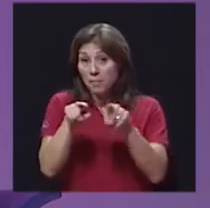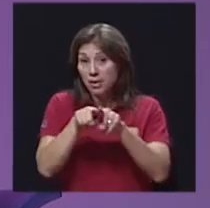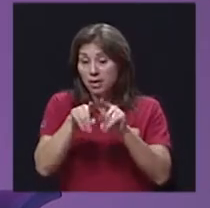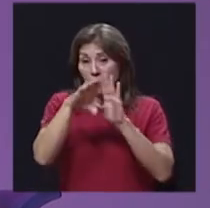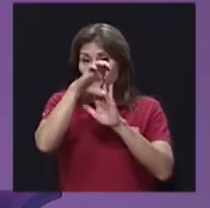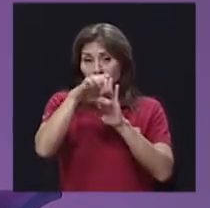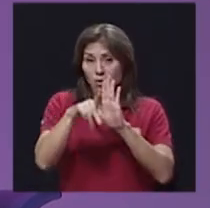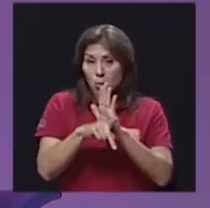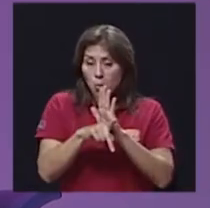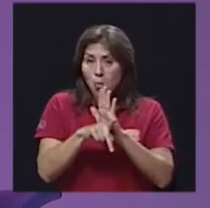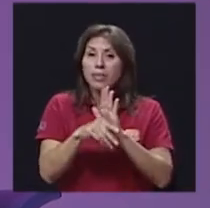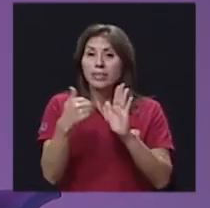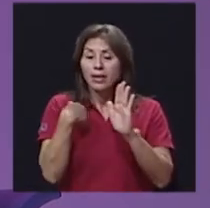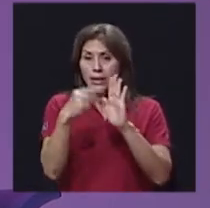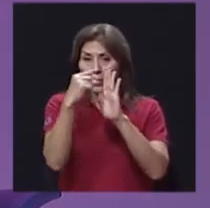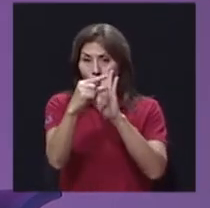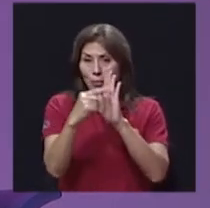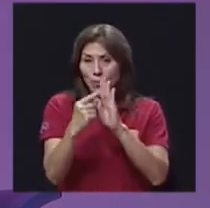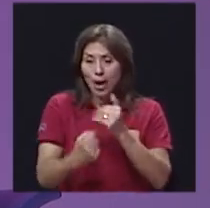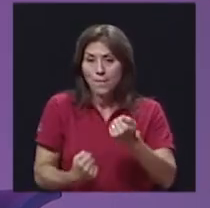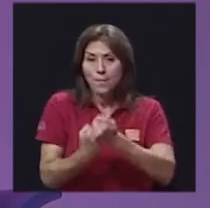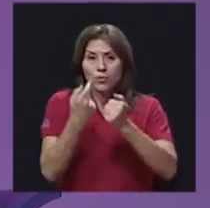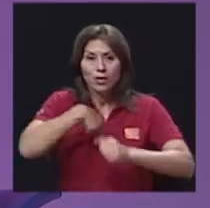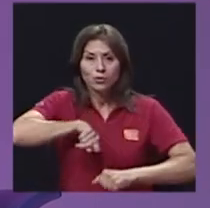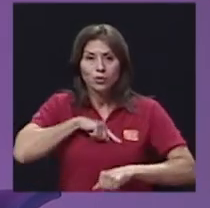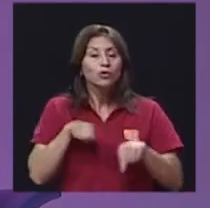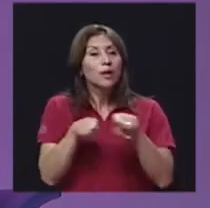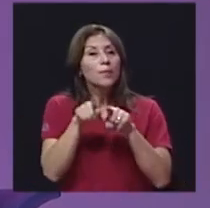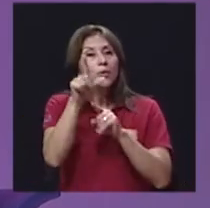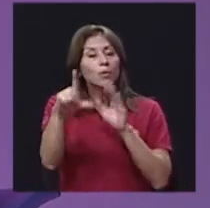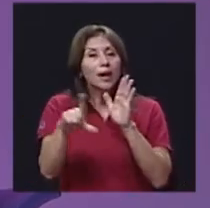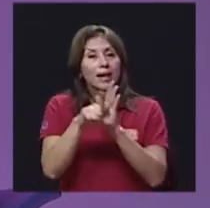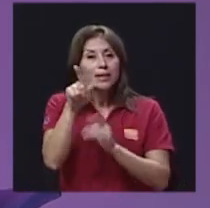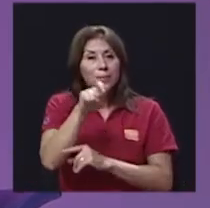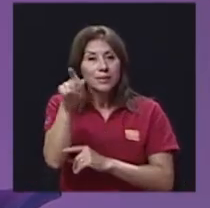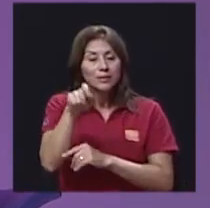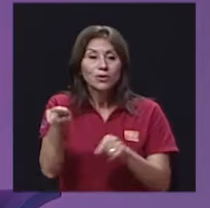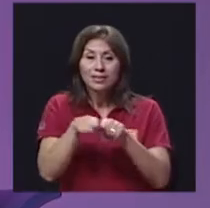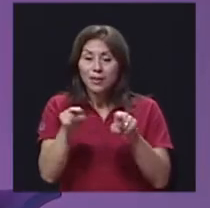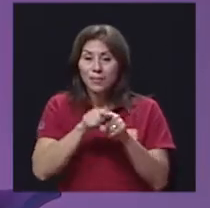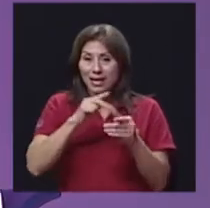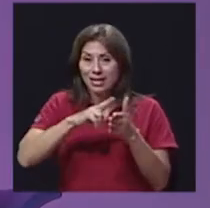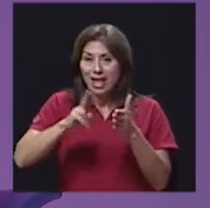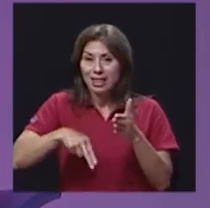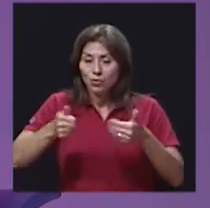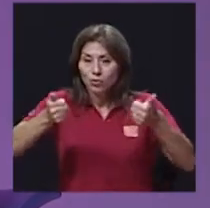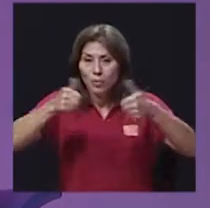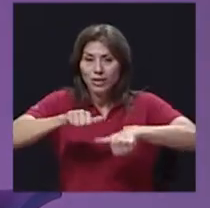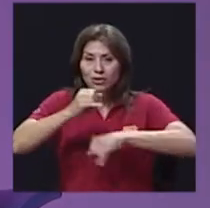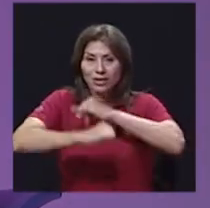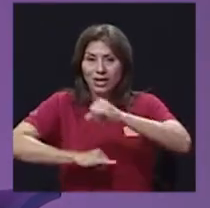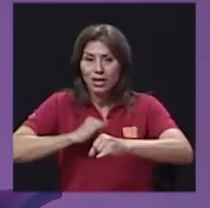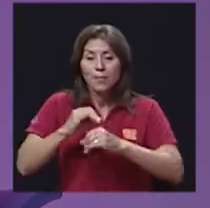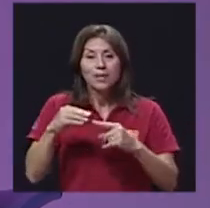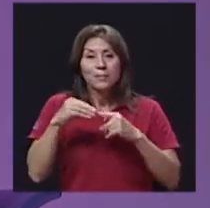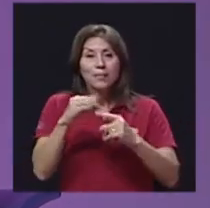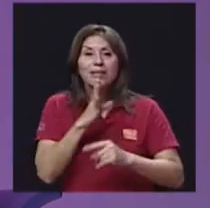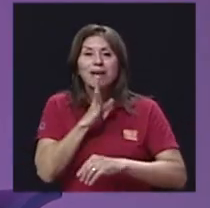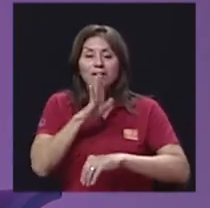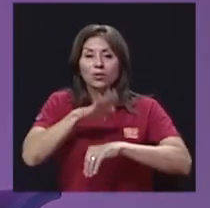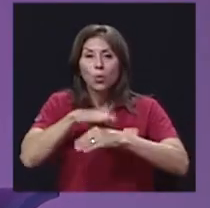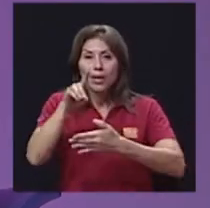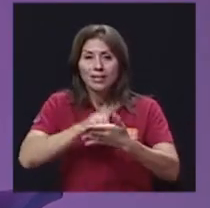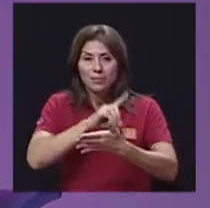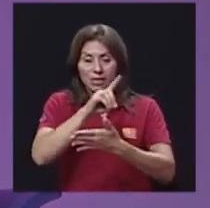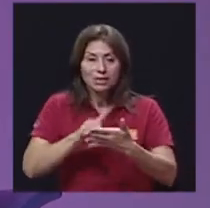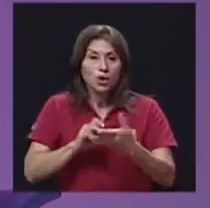apoyan, la ley de pensiones, los tratados y convenios internacionales, principalmente los que hablan sobre la discriminación,